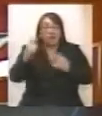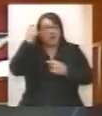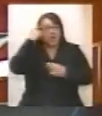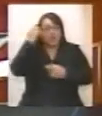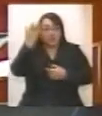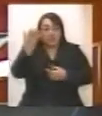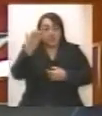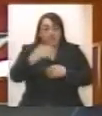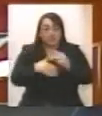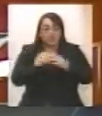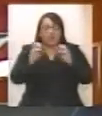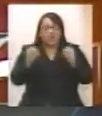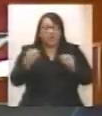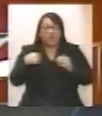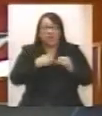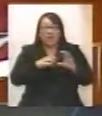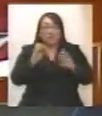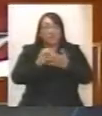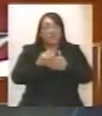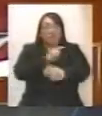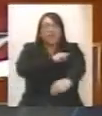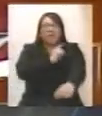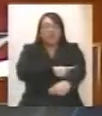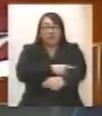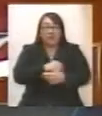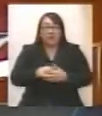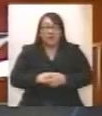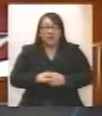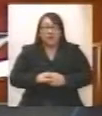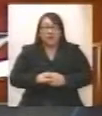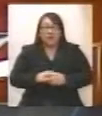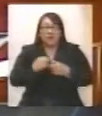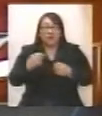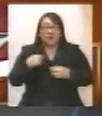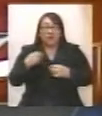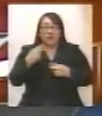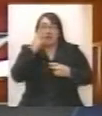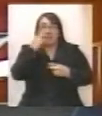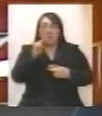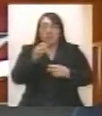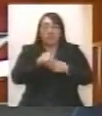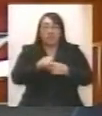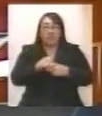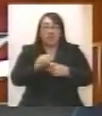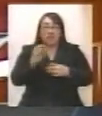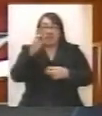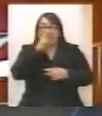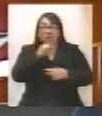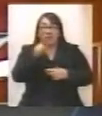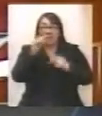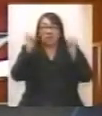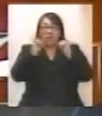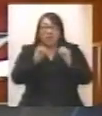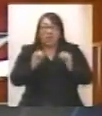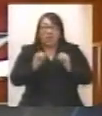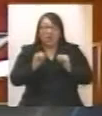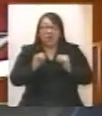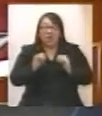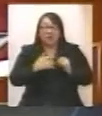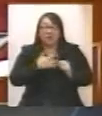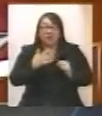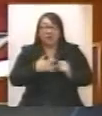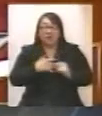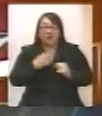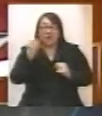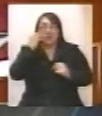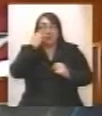ti, los jóvenes nos haremos más fuertes, porque viendo en extraña tierra tu imagen, sentiremos